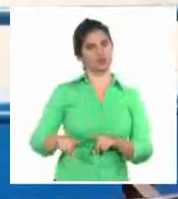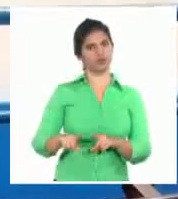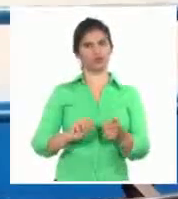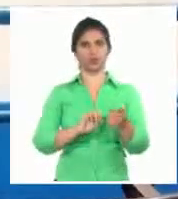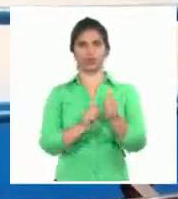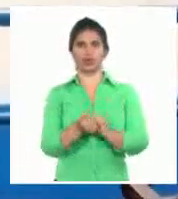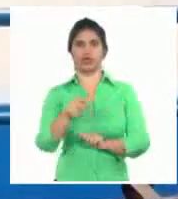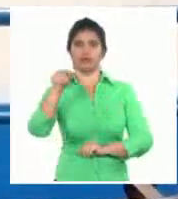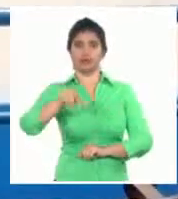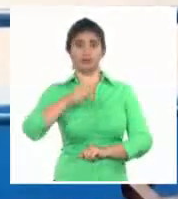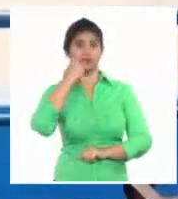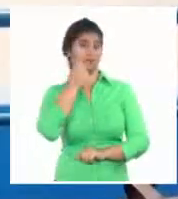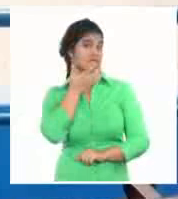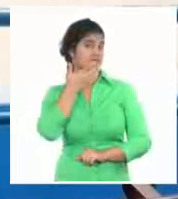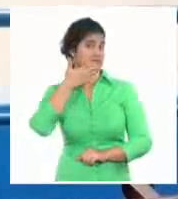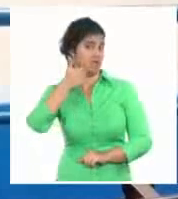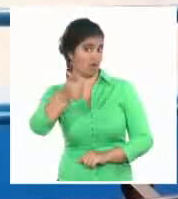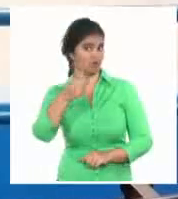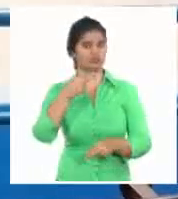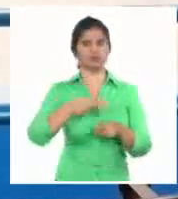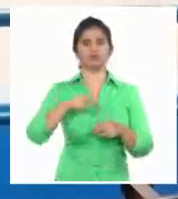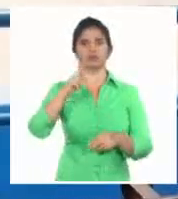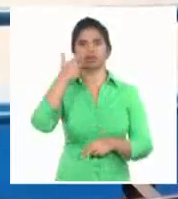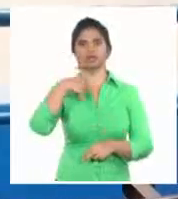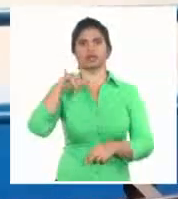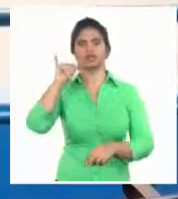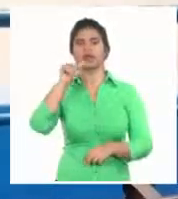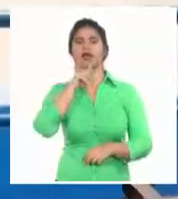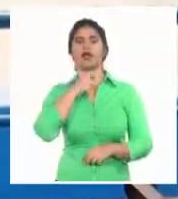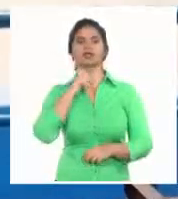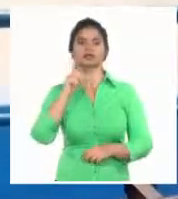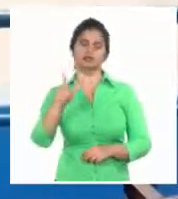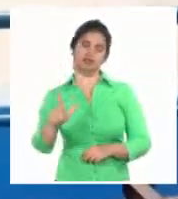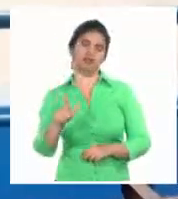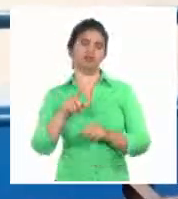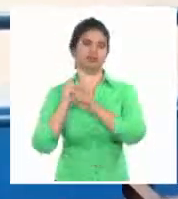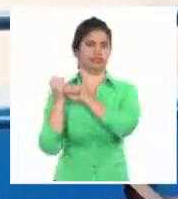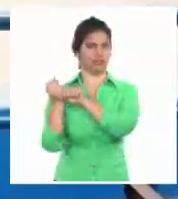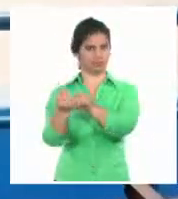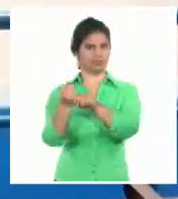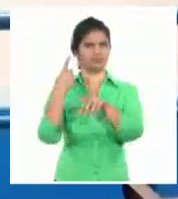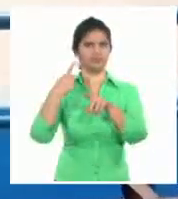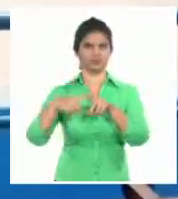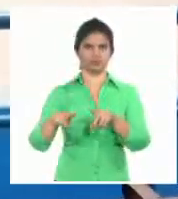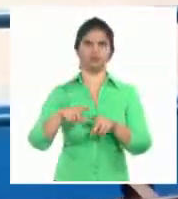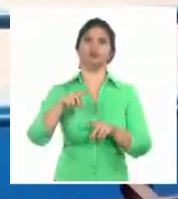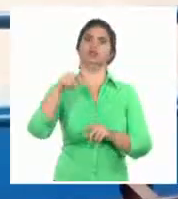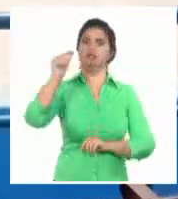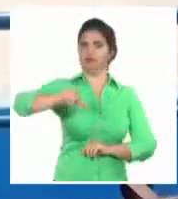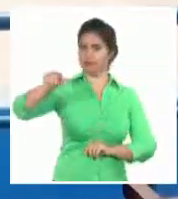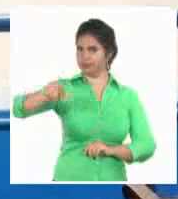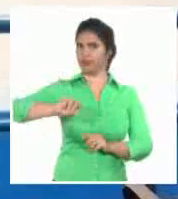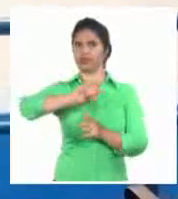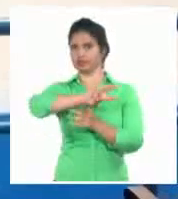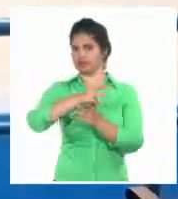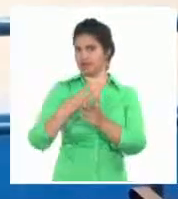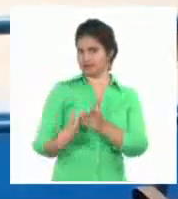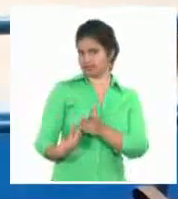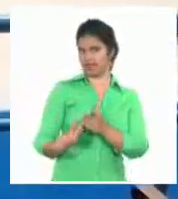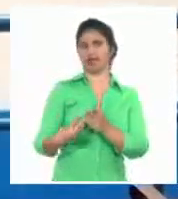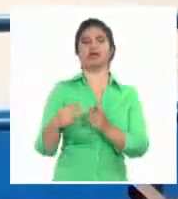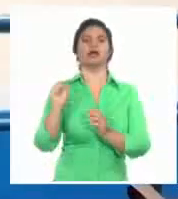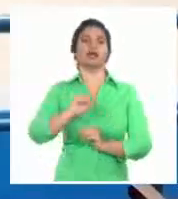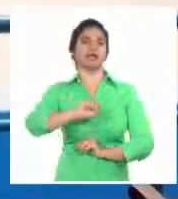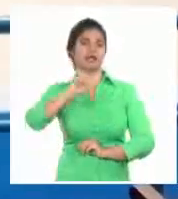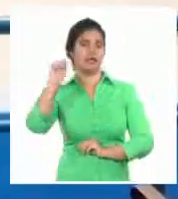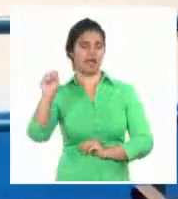más relevante fue Raidel Martínez, de los Dragones de Churichi. Mientras tanto, en el deporte para personas en situación de discapacidad, Robiel Yanquiel del Sol fue